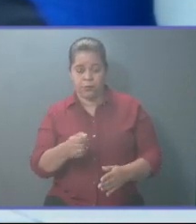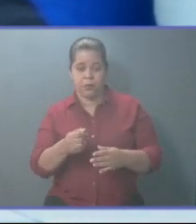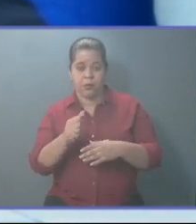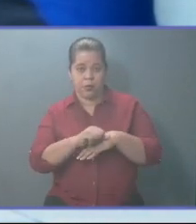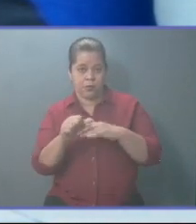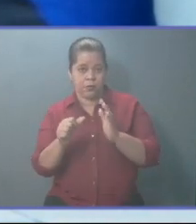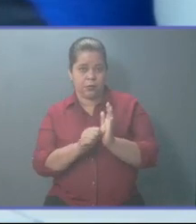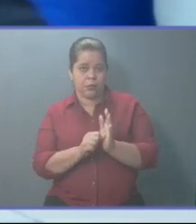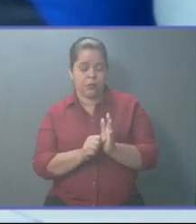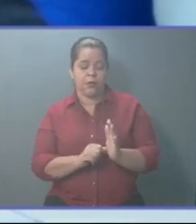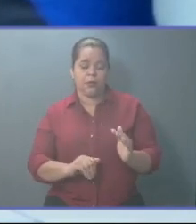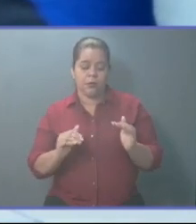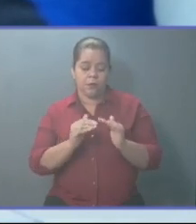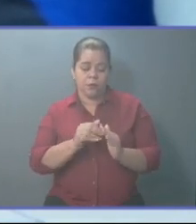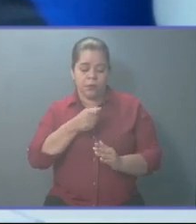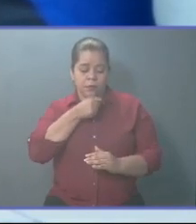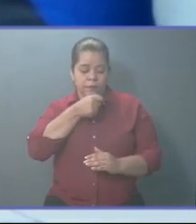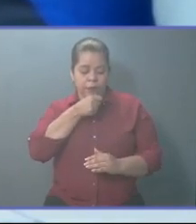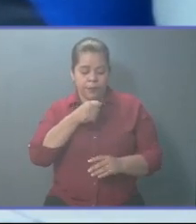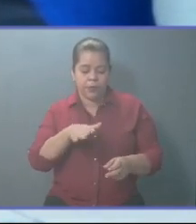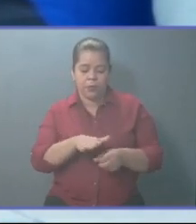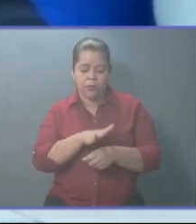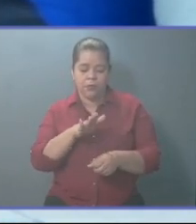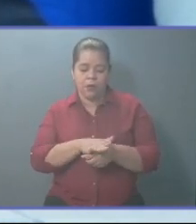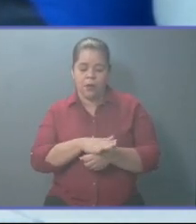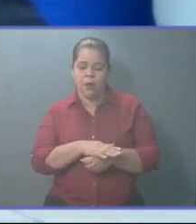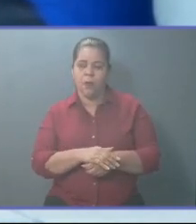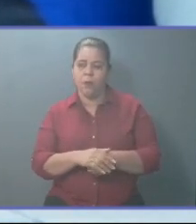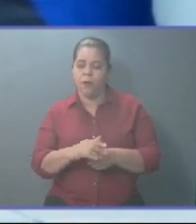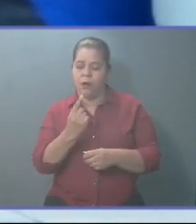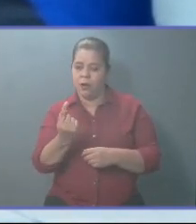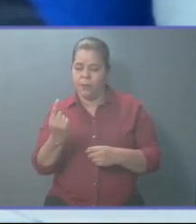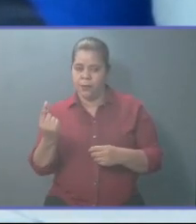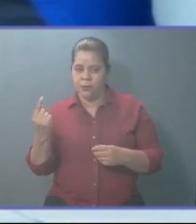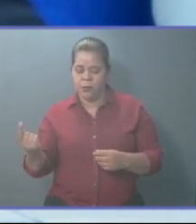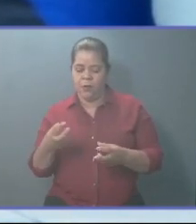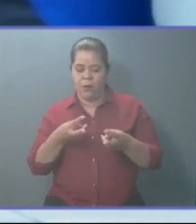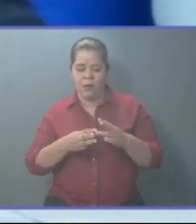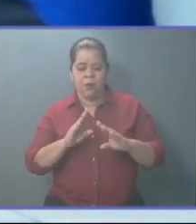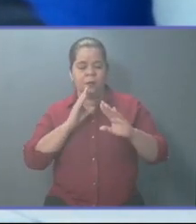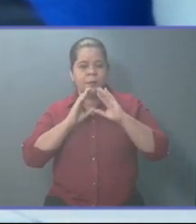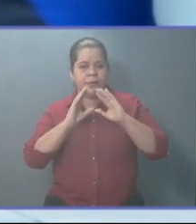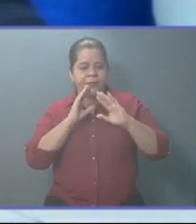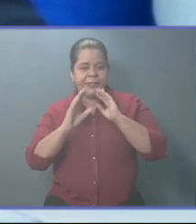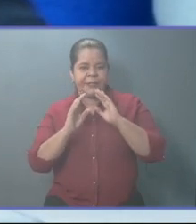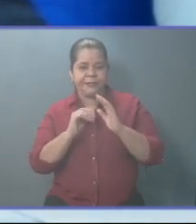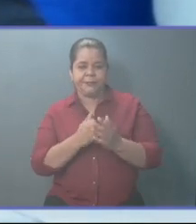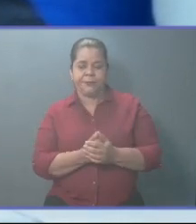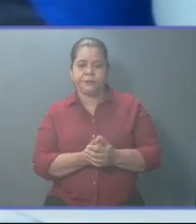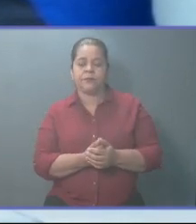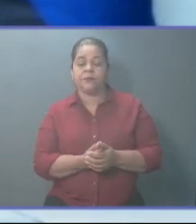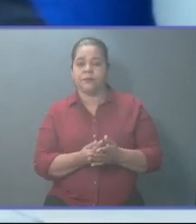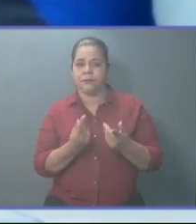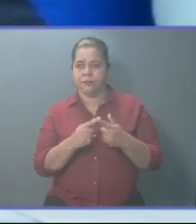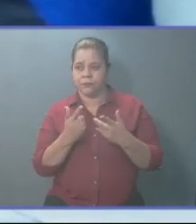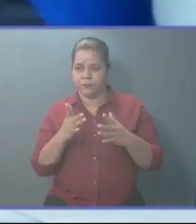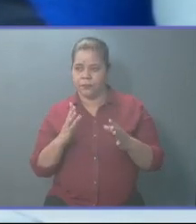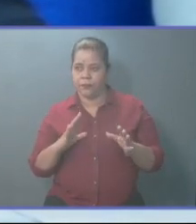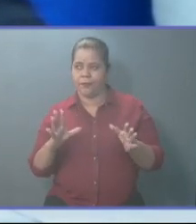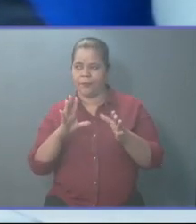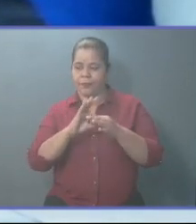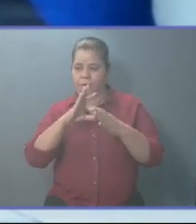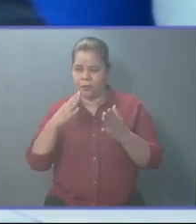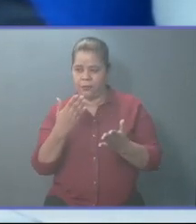Legislativa y dar informes mensuales a la ciudadanía en general a través de los medios de comunicación masiva en todo lo que corresponda sobre